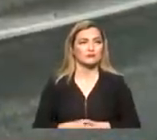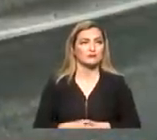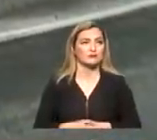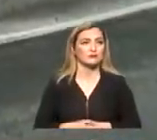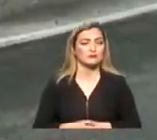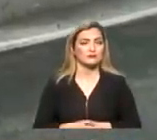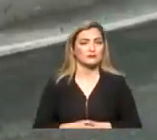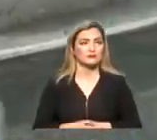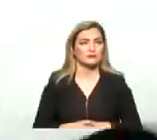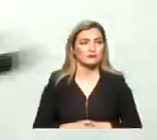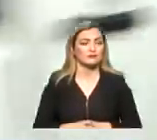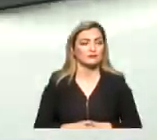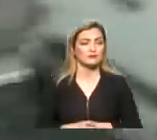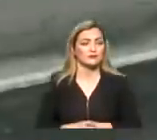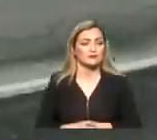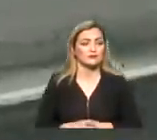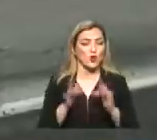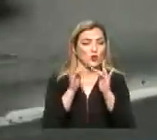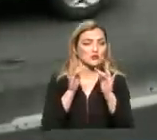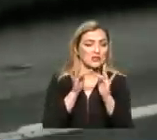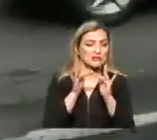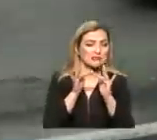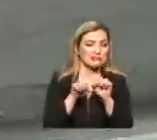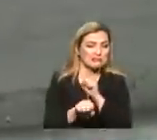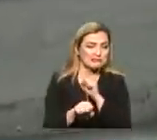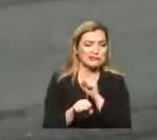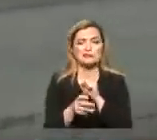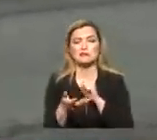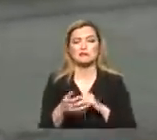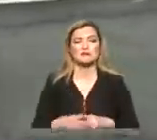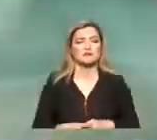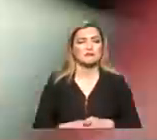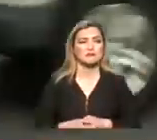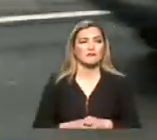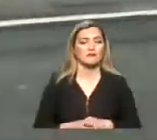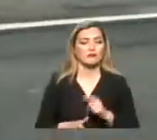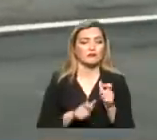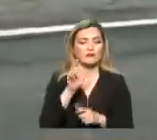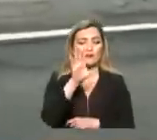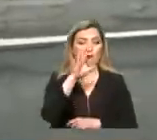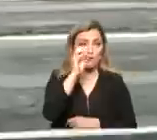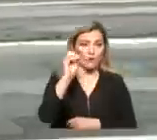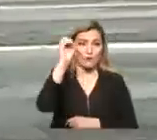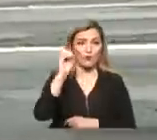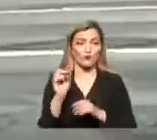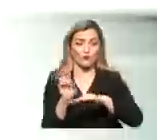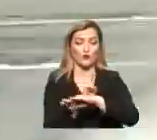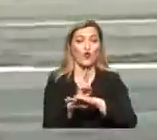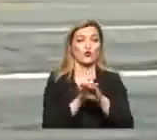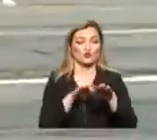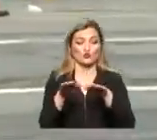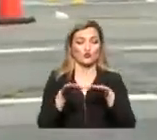7:56 A ver si es que podemos retomar el contacto con Steffi, nos estaba ya comentando. Más o menos el 50% de los usuarios de esta vía, que son